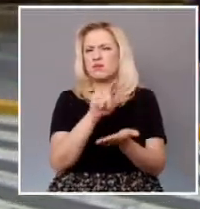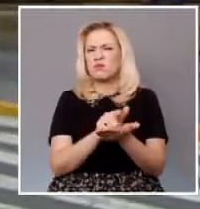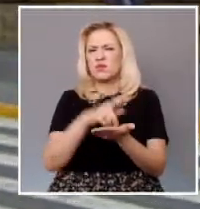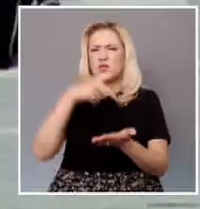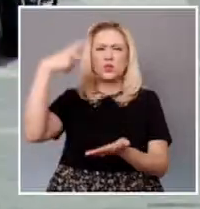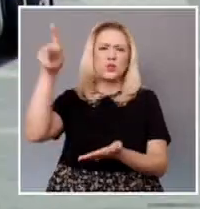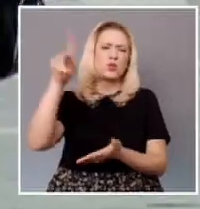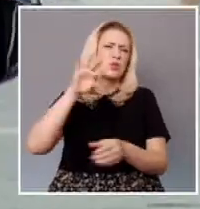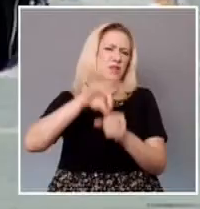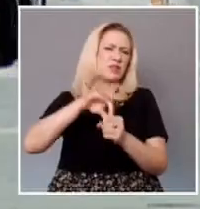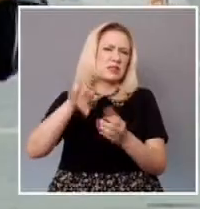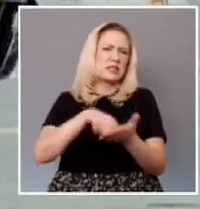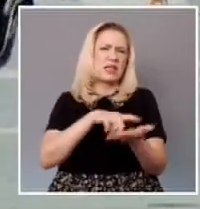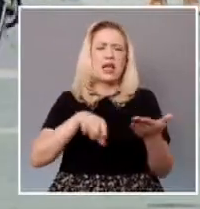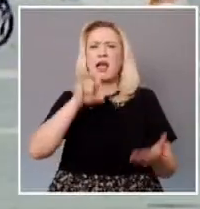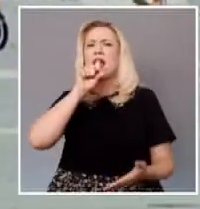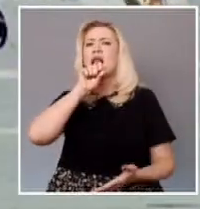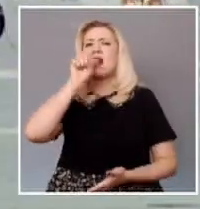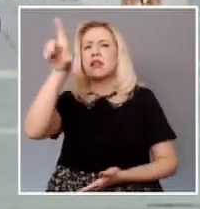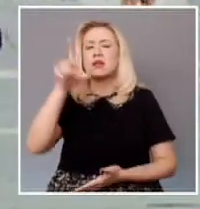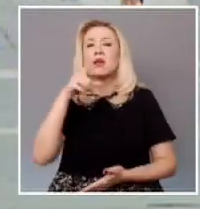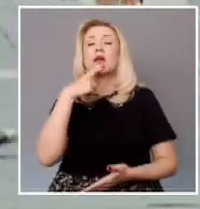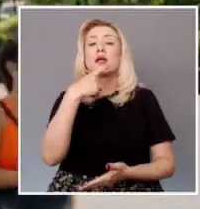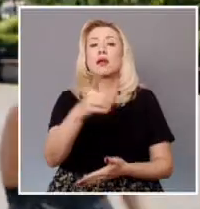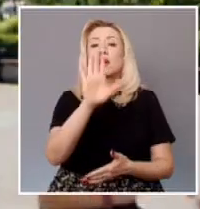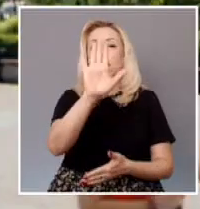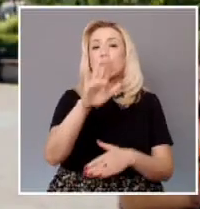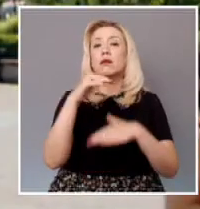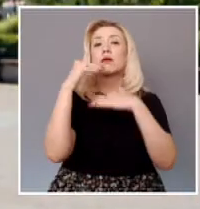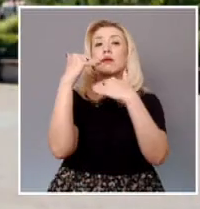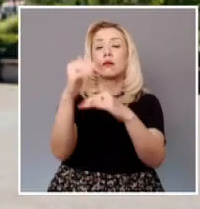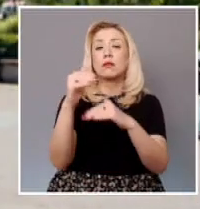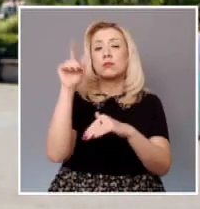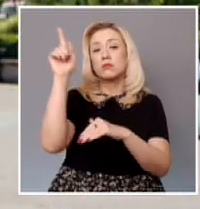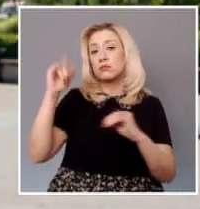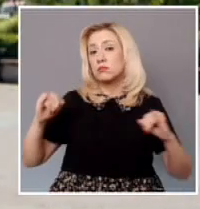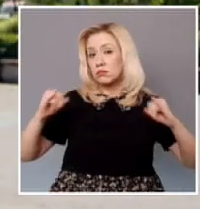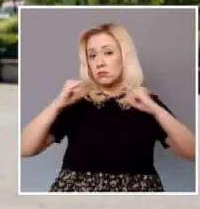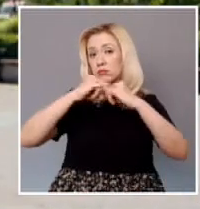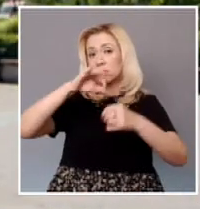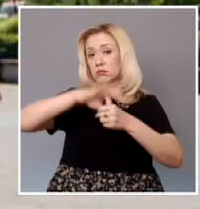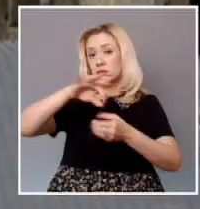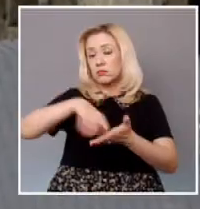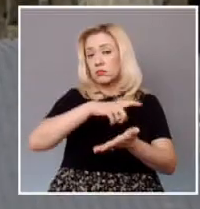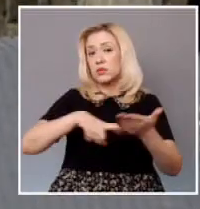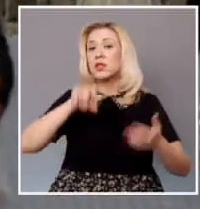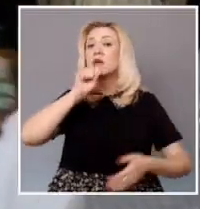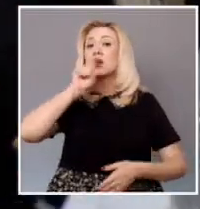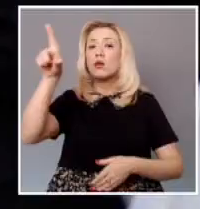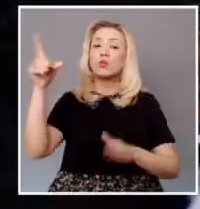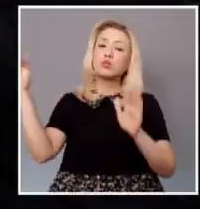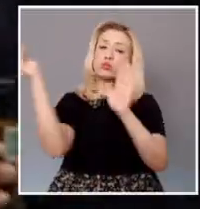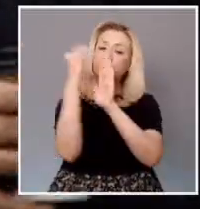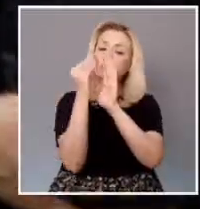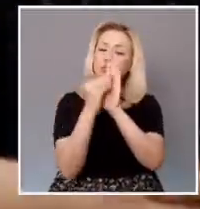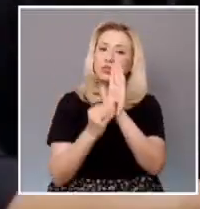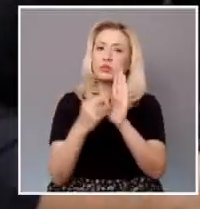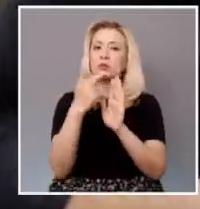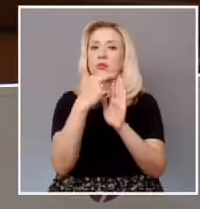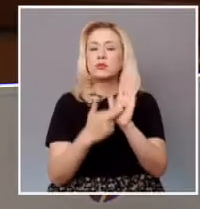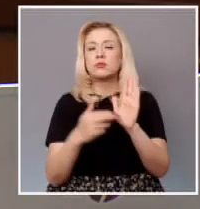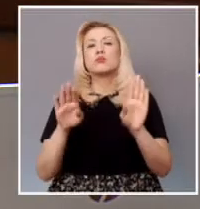el Pleno se pronunció por la validez del plazo para que el Instituto Electoral de Jalisco emita lineamientos en materia de paridad y no